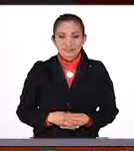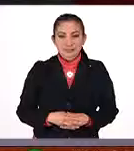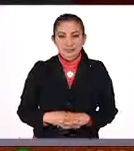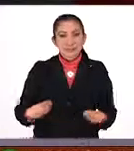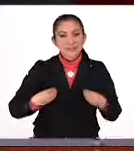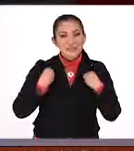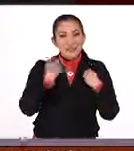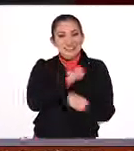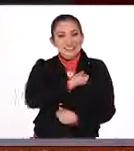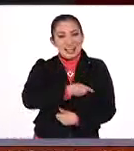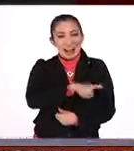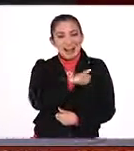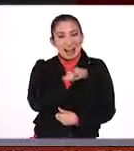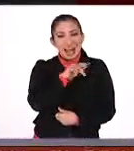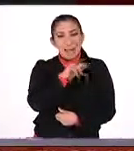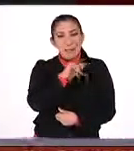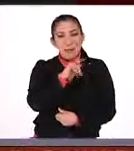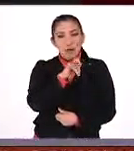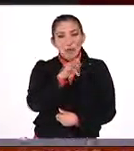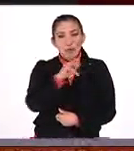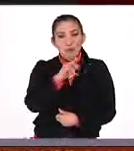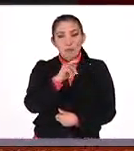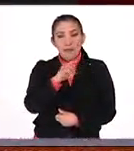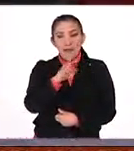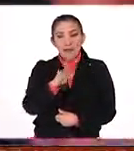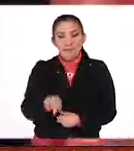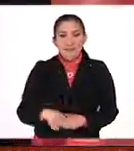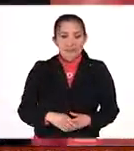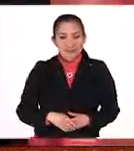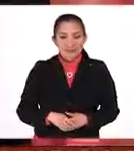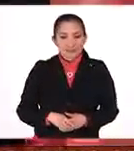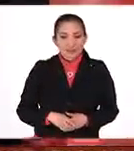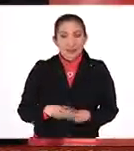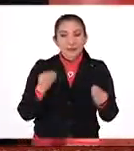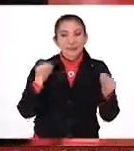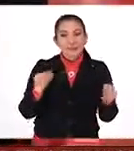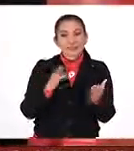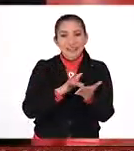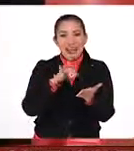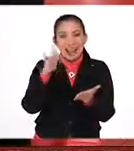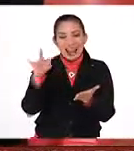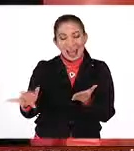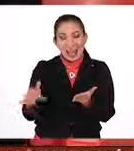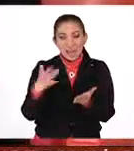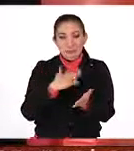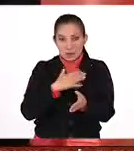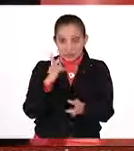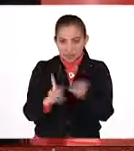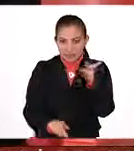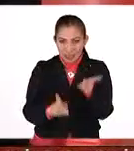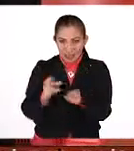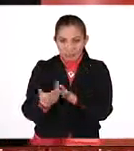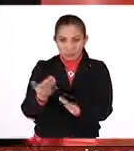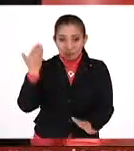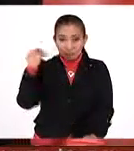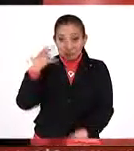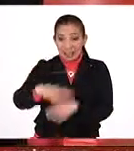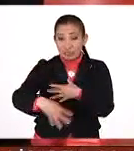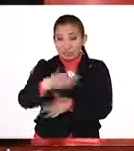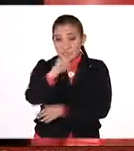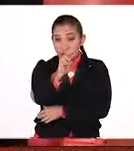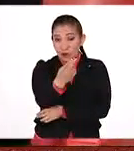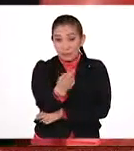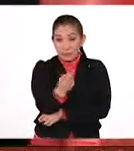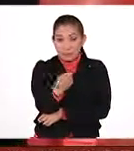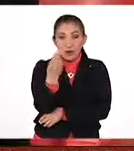vivir sano ana paula domínguez muchas gracias pues les platico que el pasado 14 de noviembre